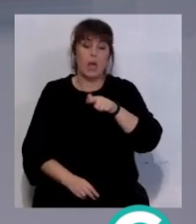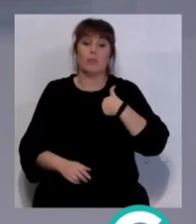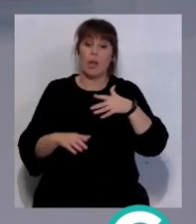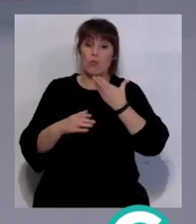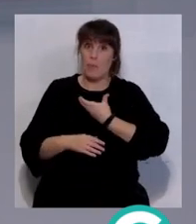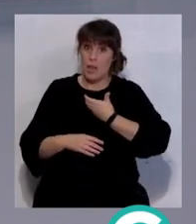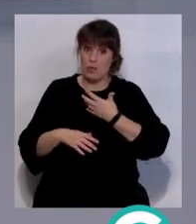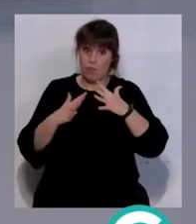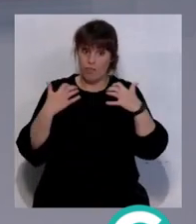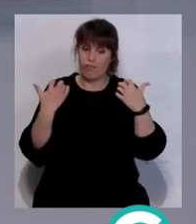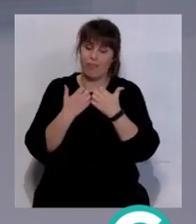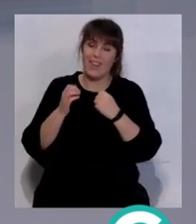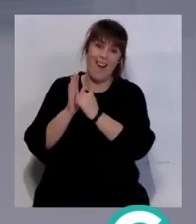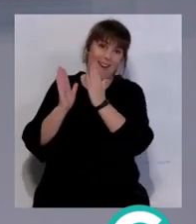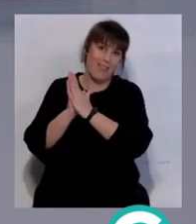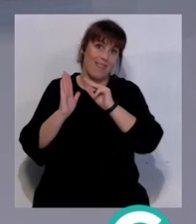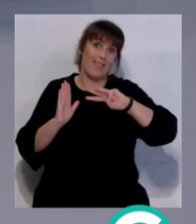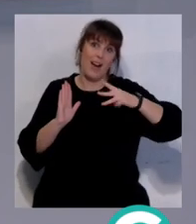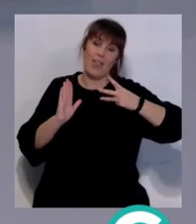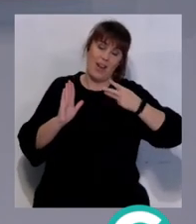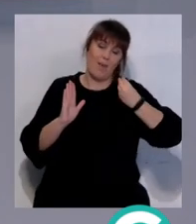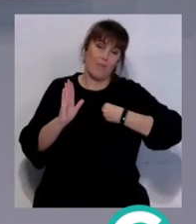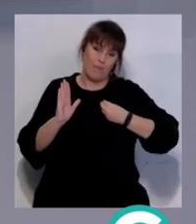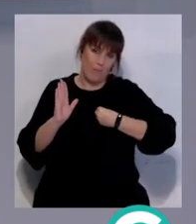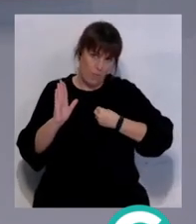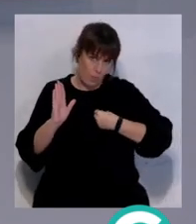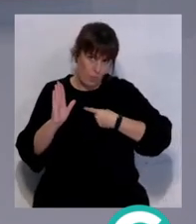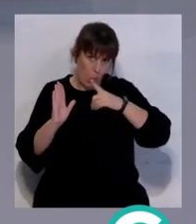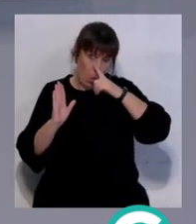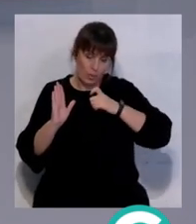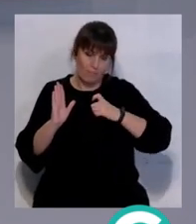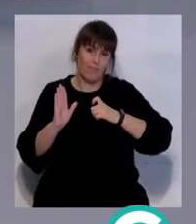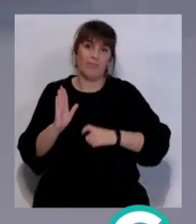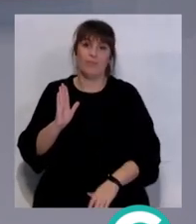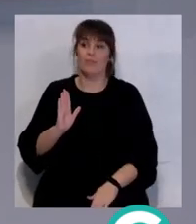del cartel anunciador de la tercera edición de esta cita.